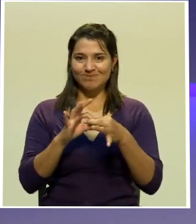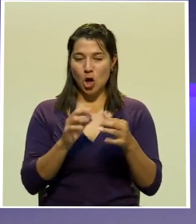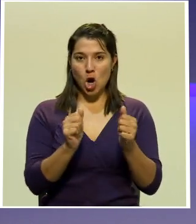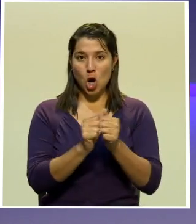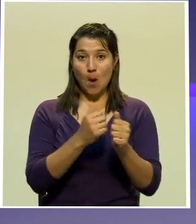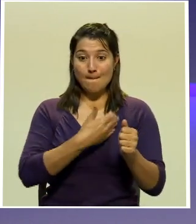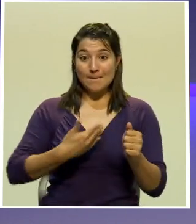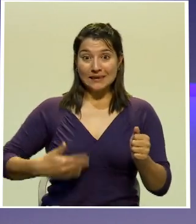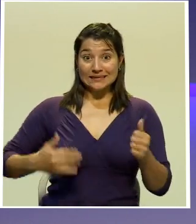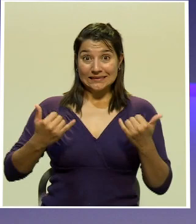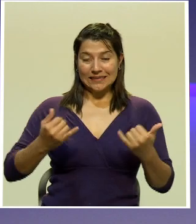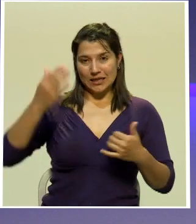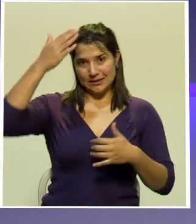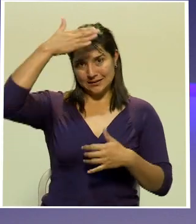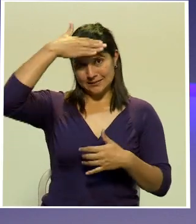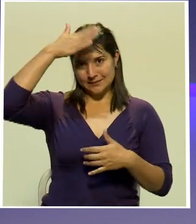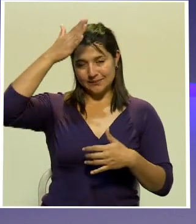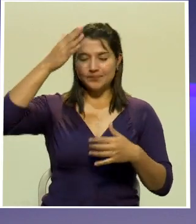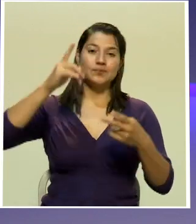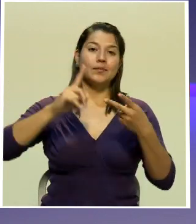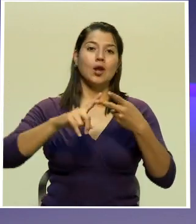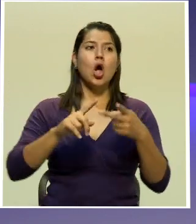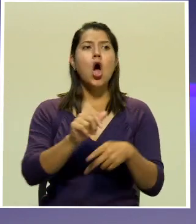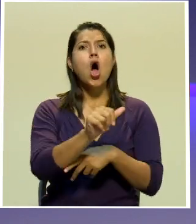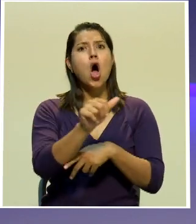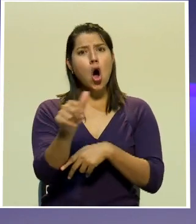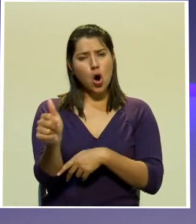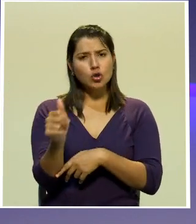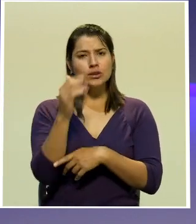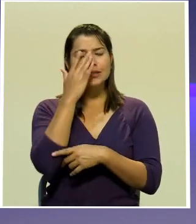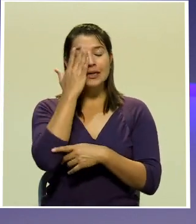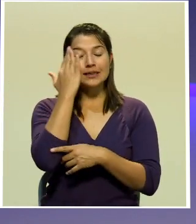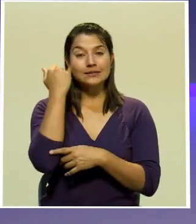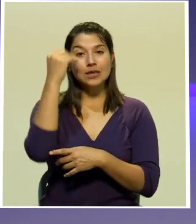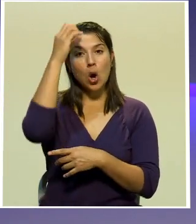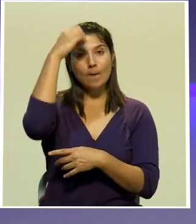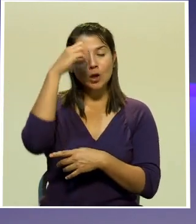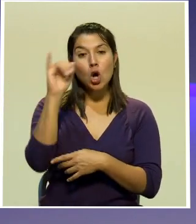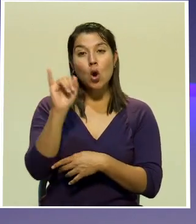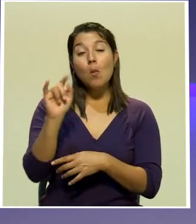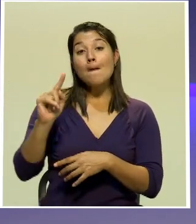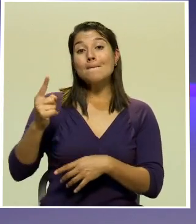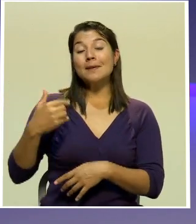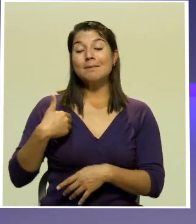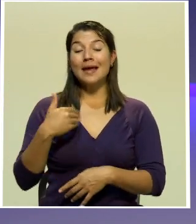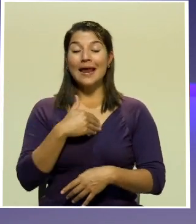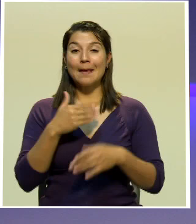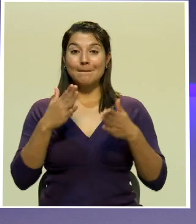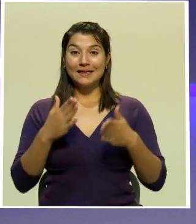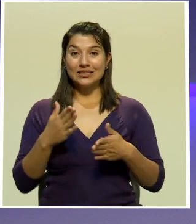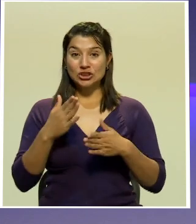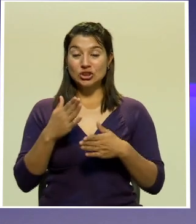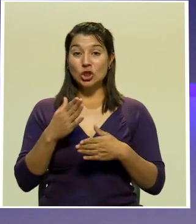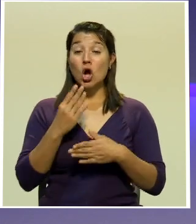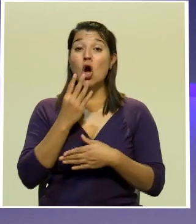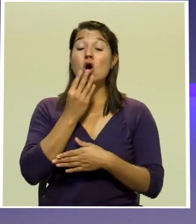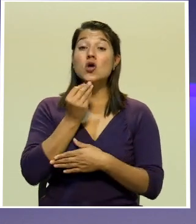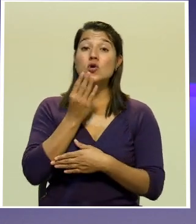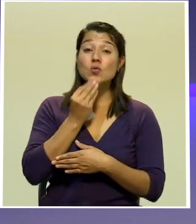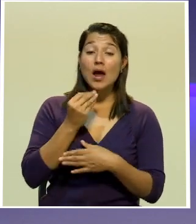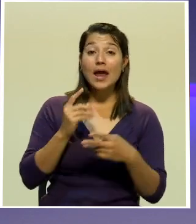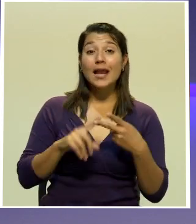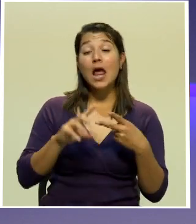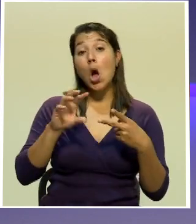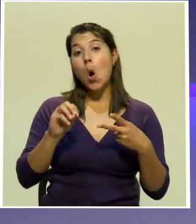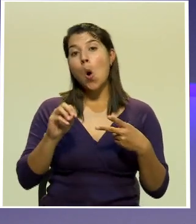más estratégicos e igual de importantes, como el primer ministro de Israel y antiguo aliado de Trump,